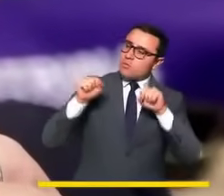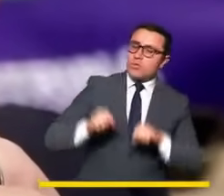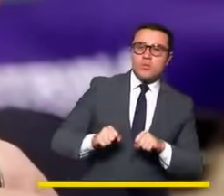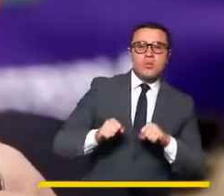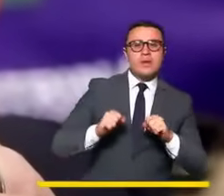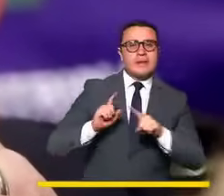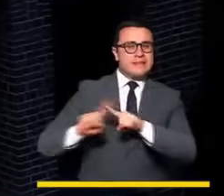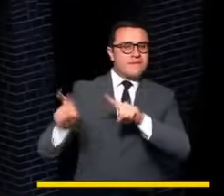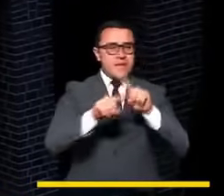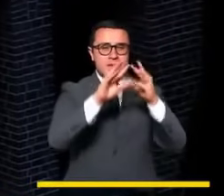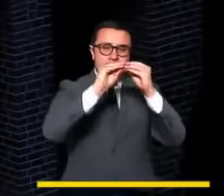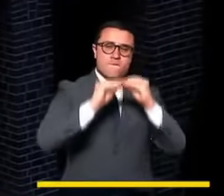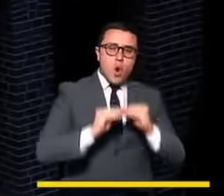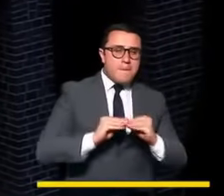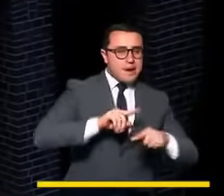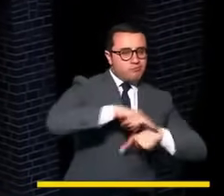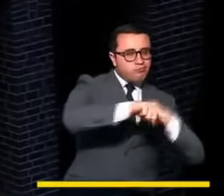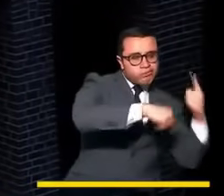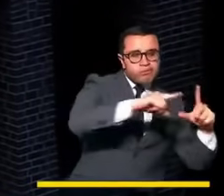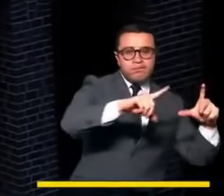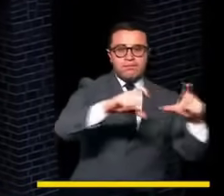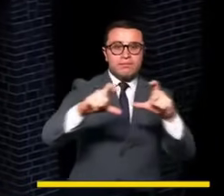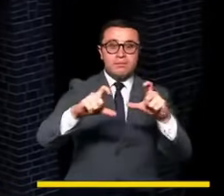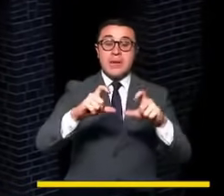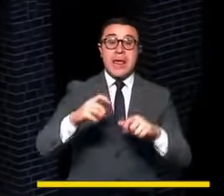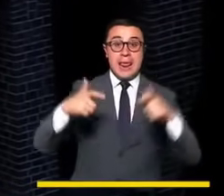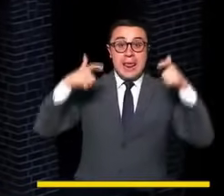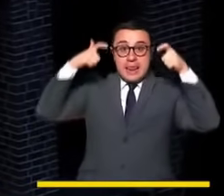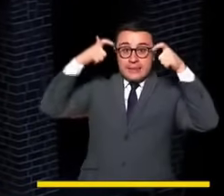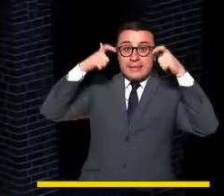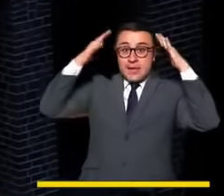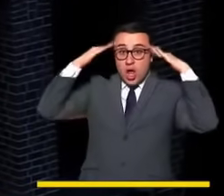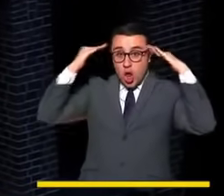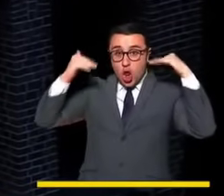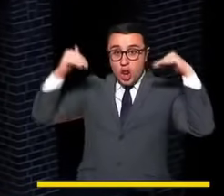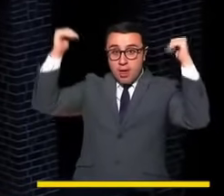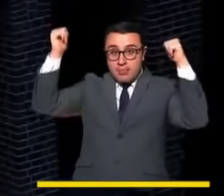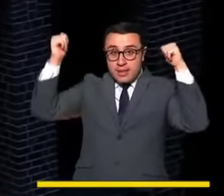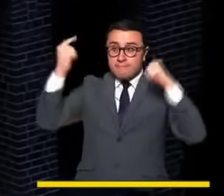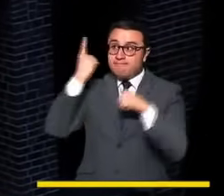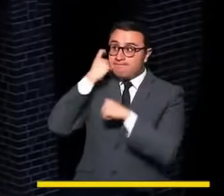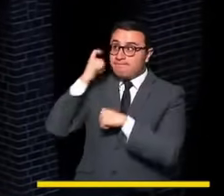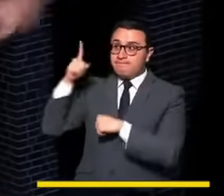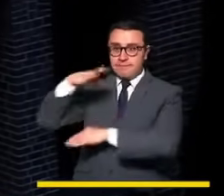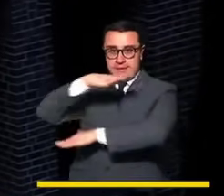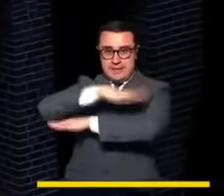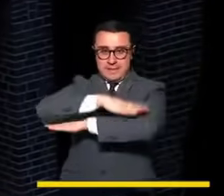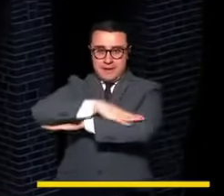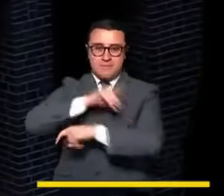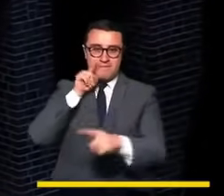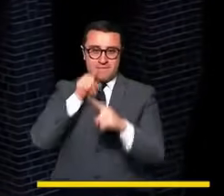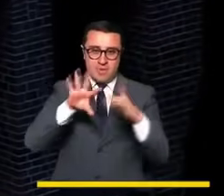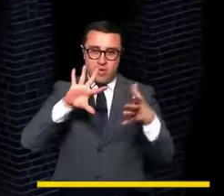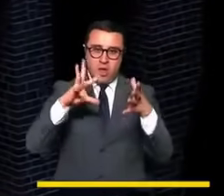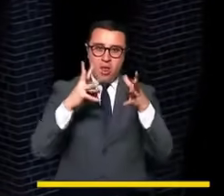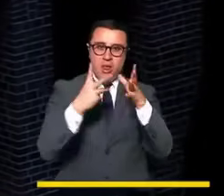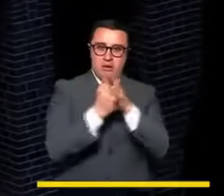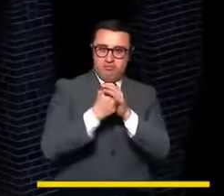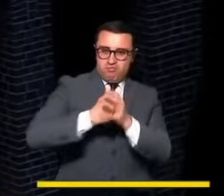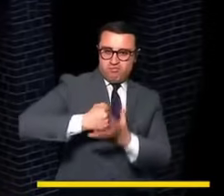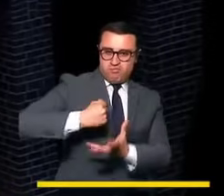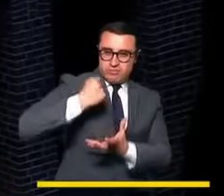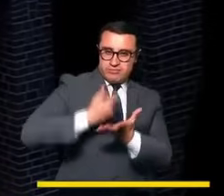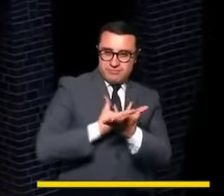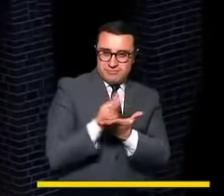formas turísticas. Con la reina de Holanda que vino ayer, que es embajadora para la inclusión financiera, hablamos de ese